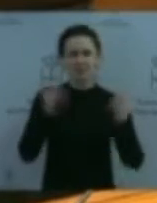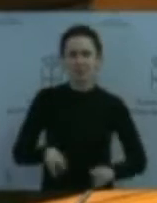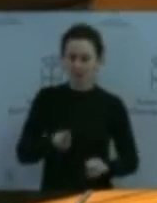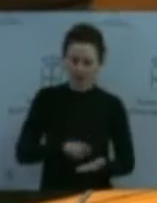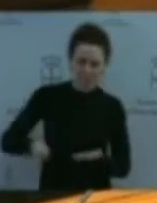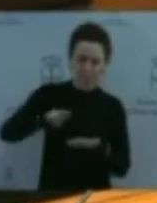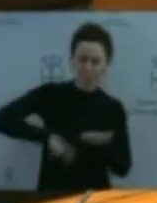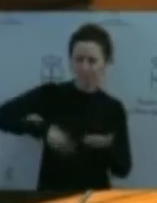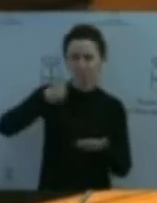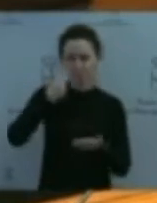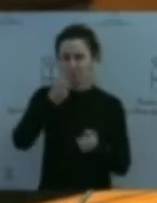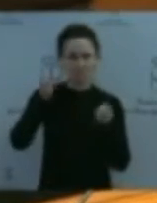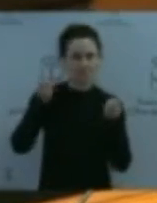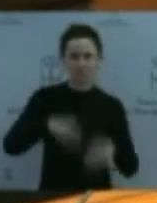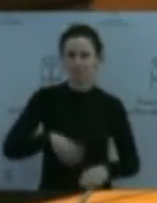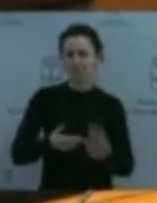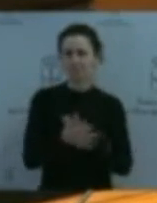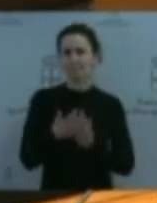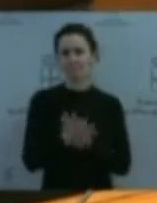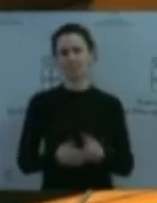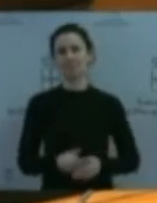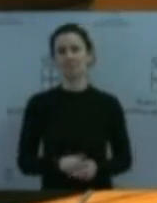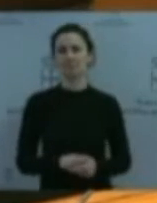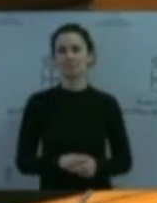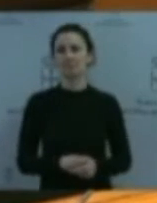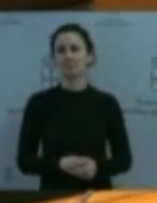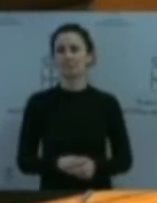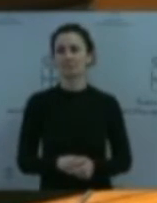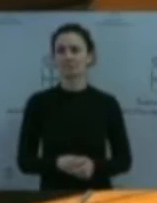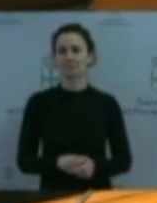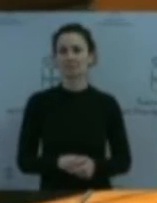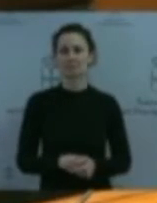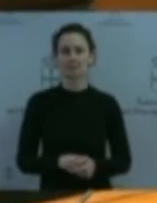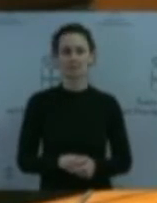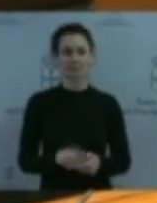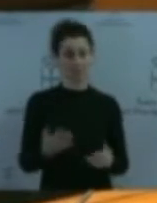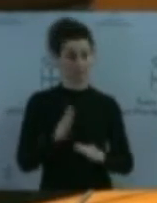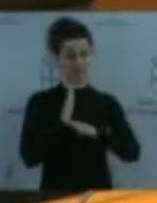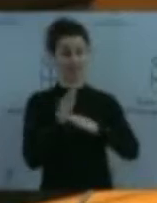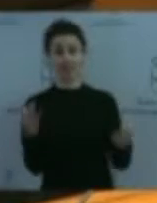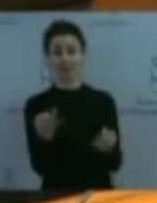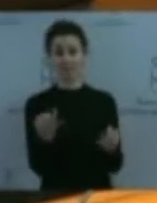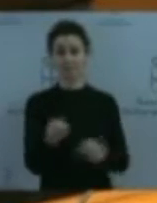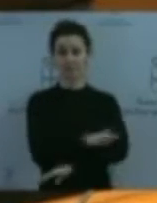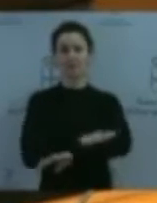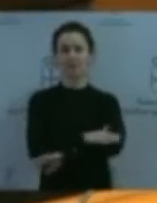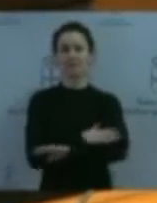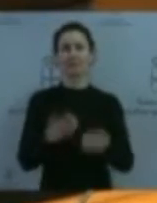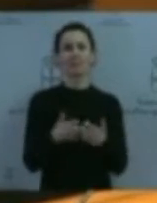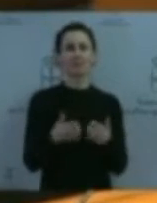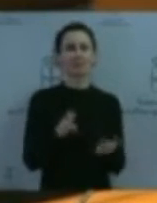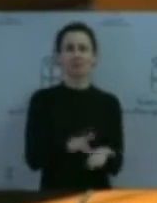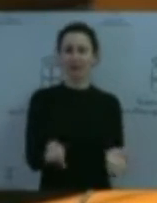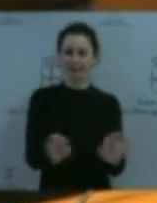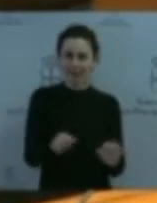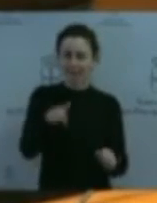cuentos. Miren, ¿saben lo que está pasando entre medias? Mientras el Ministerio de Industria no actúa, mientras aquí tenemos a los que ladran diciendo que no